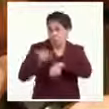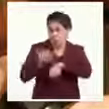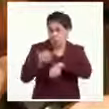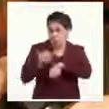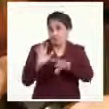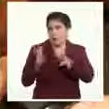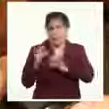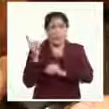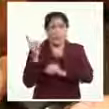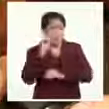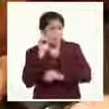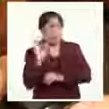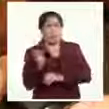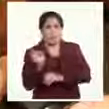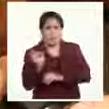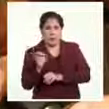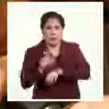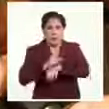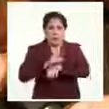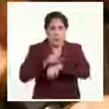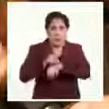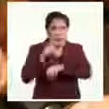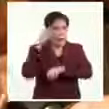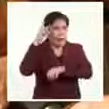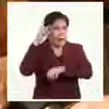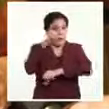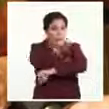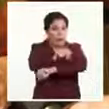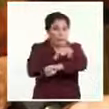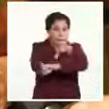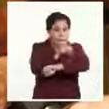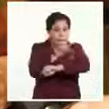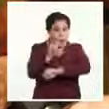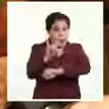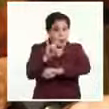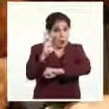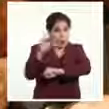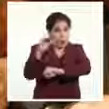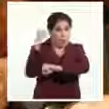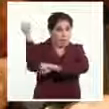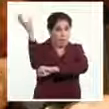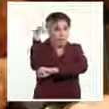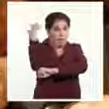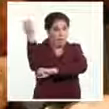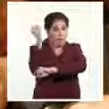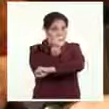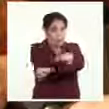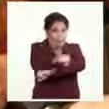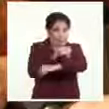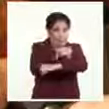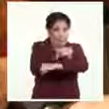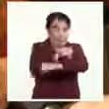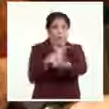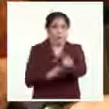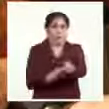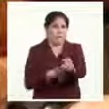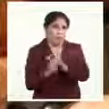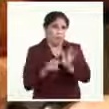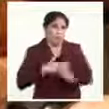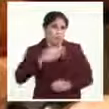radio reloj. Y cuando sonaba el cañonazo de las 9 desde la cabaña, ese cañonazo que es parte de nuestra